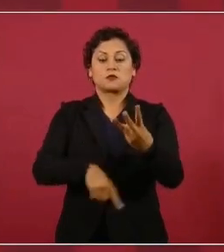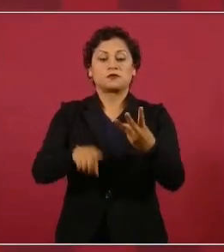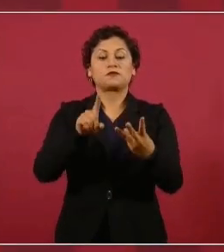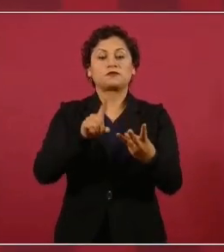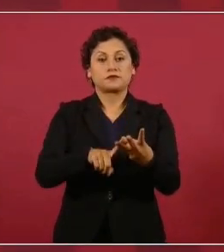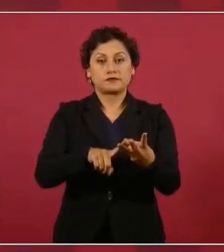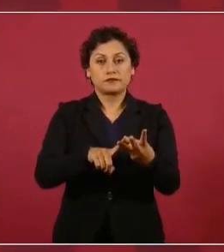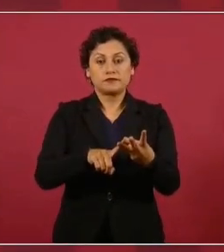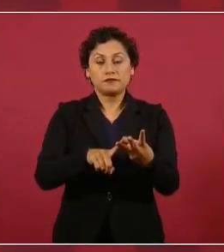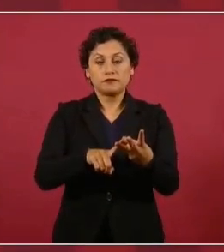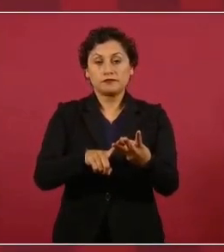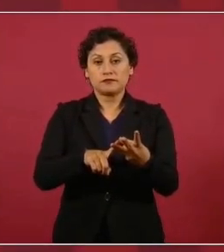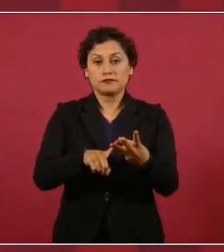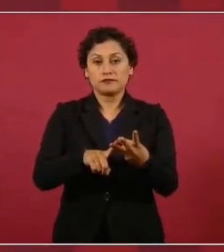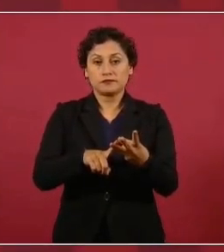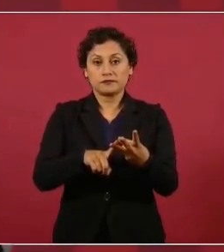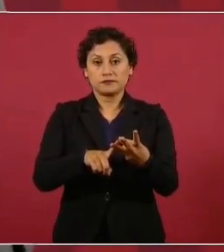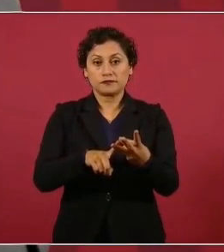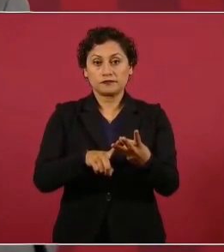derecho